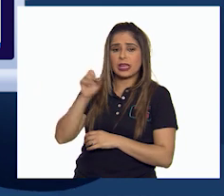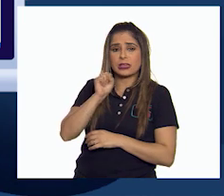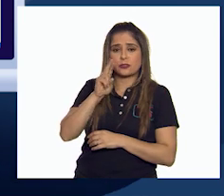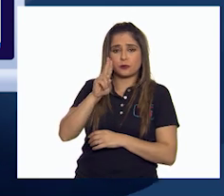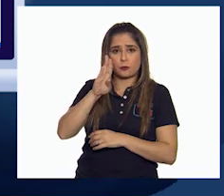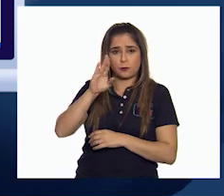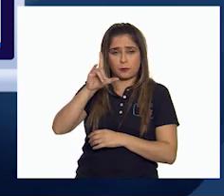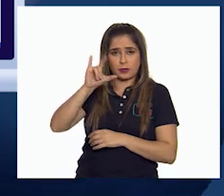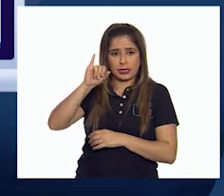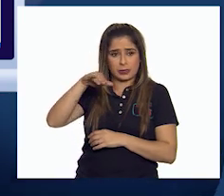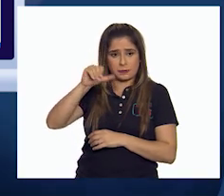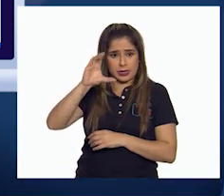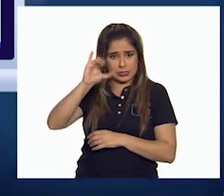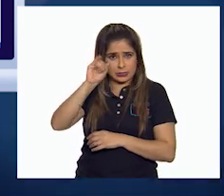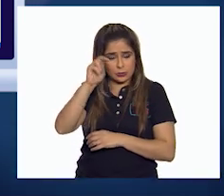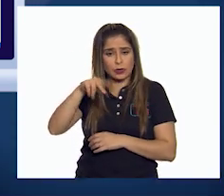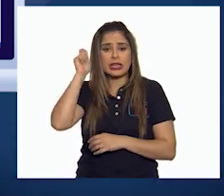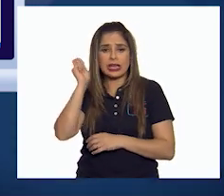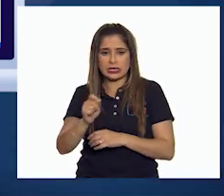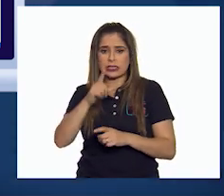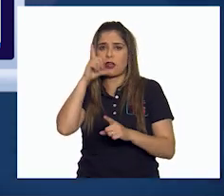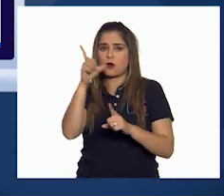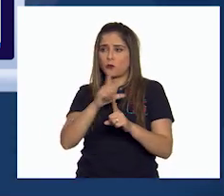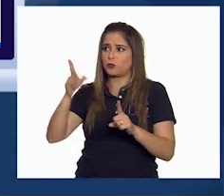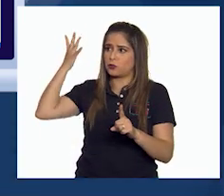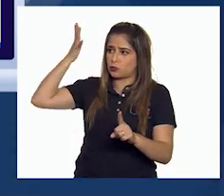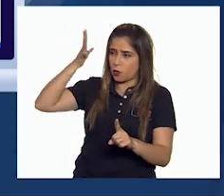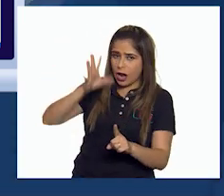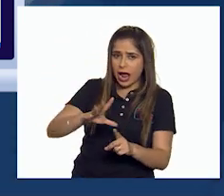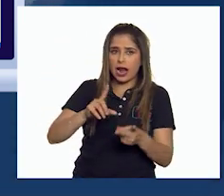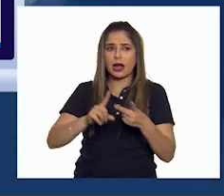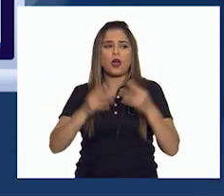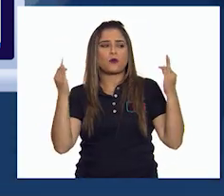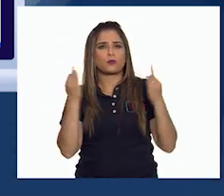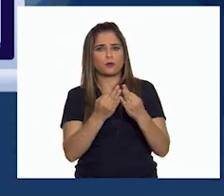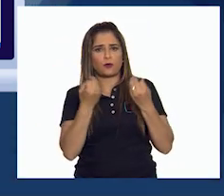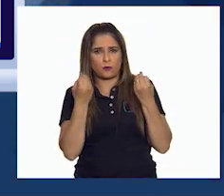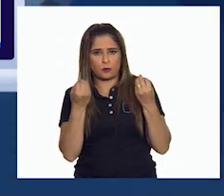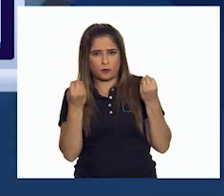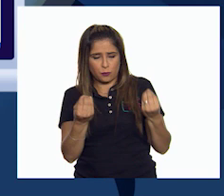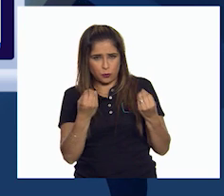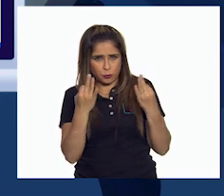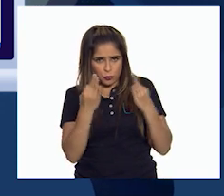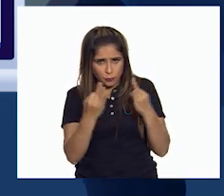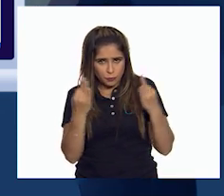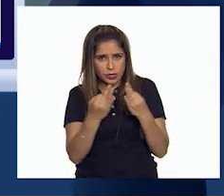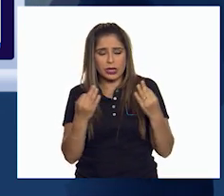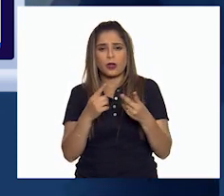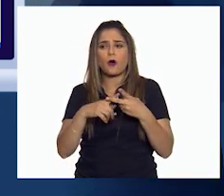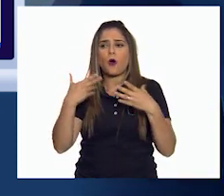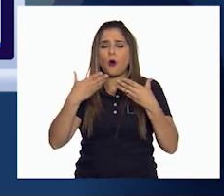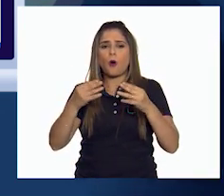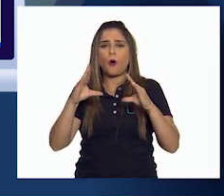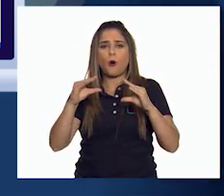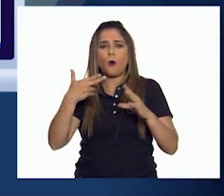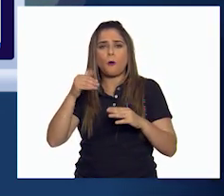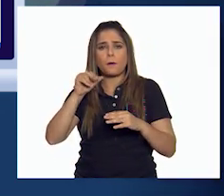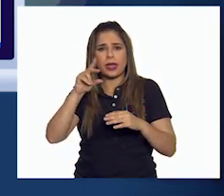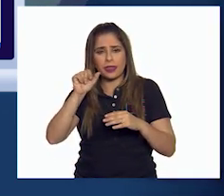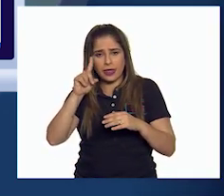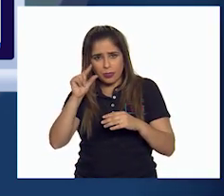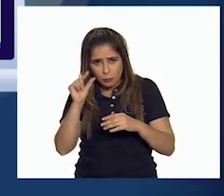sucede cuando hay luz solar, mucho frío, mucha altitud, poca humedad y viento seco en el